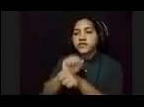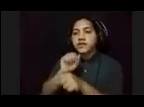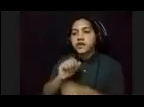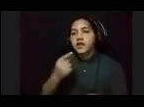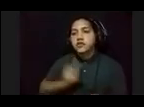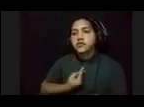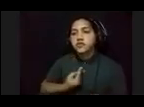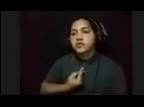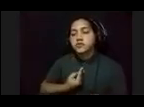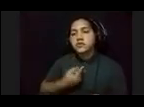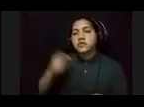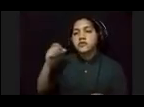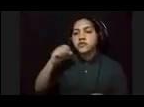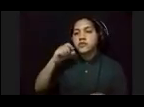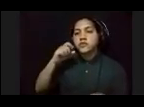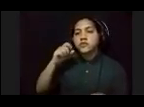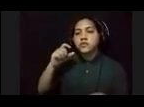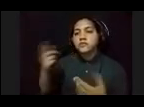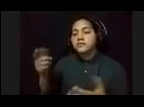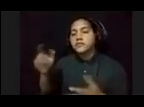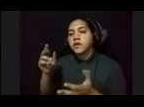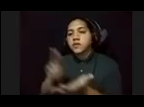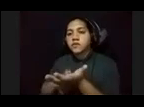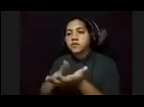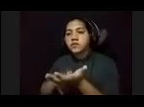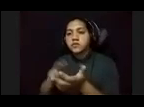que viven en contrato consensual.